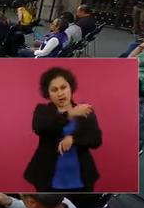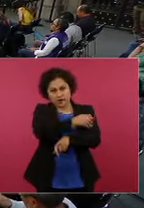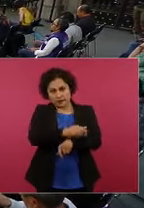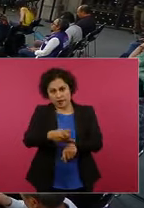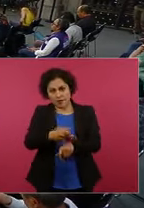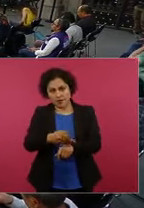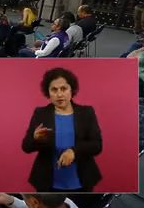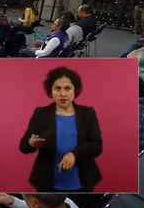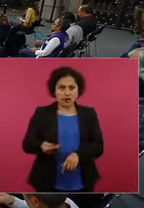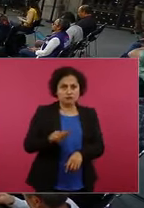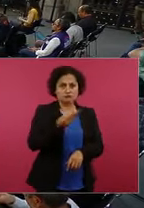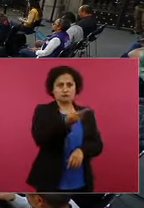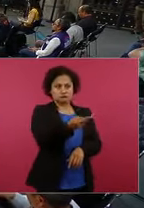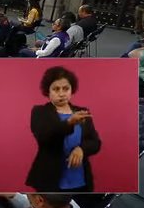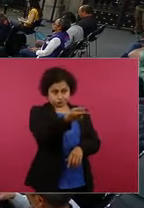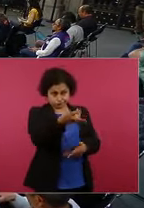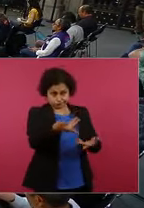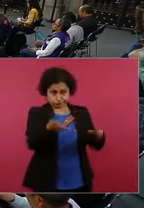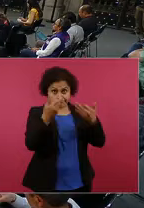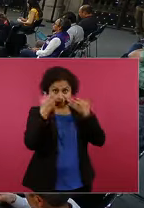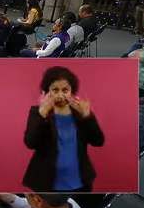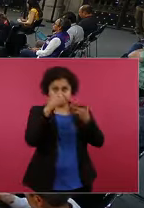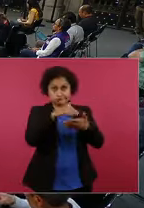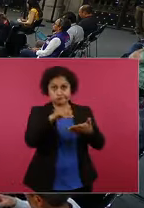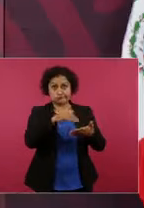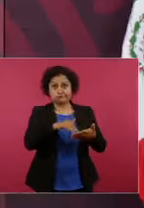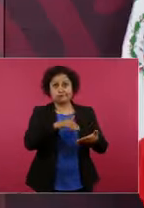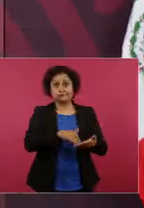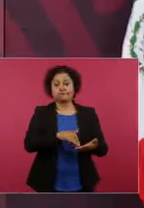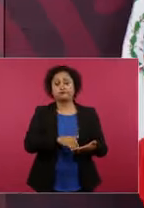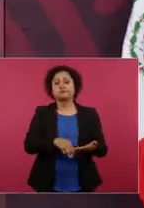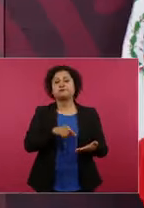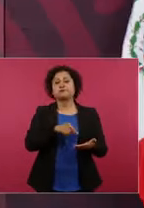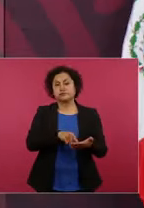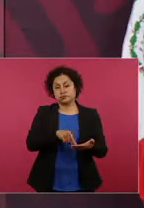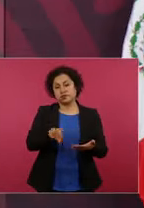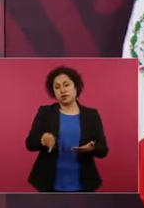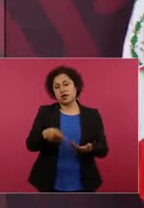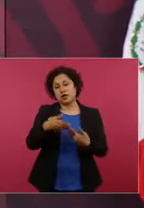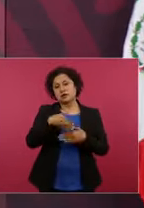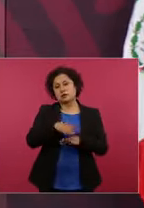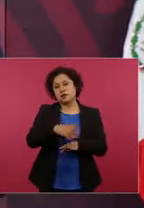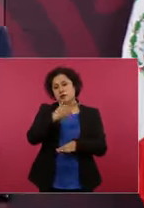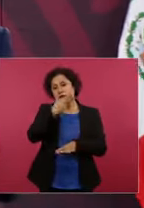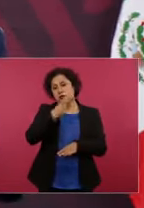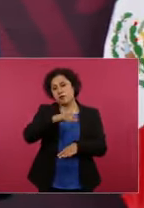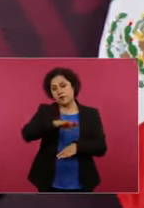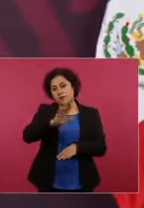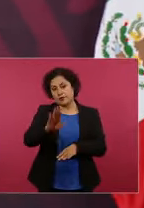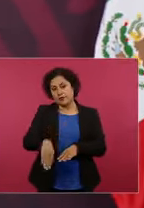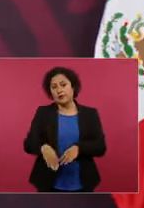del fallecido Pero desde